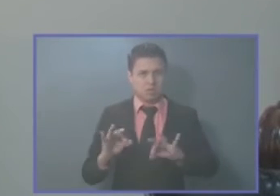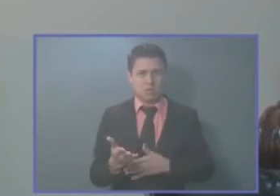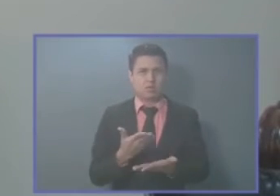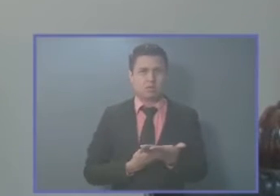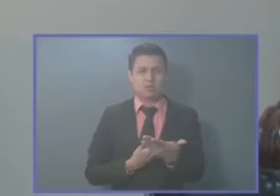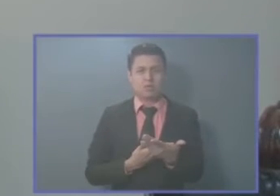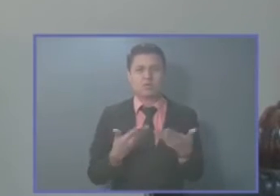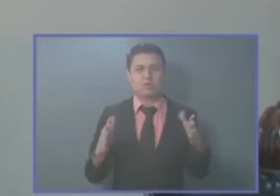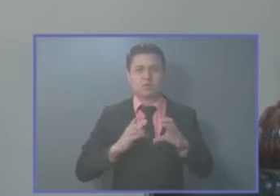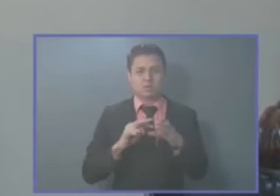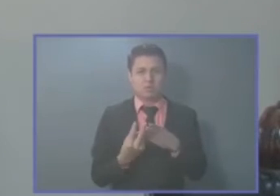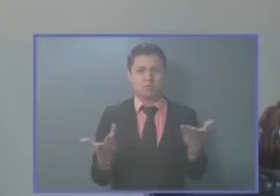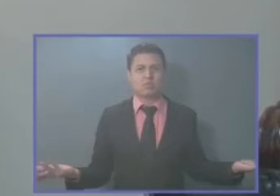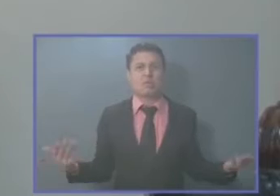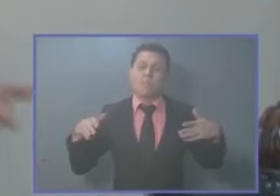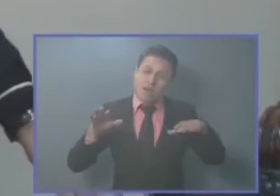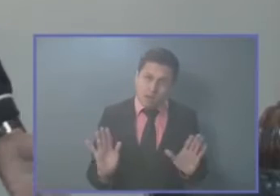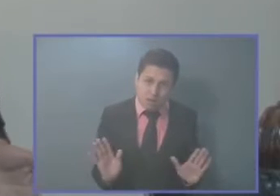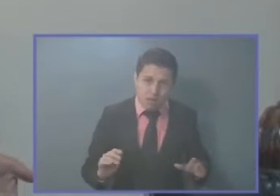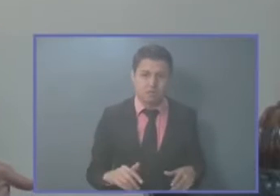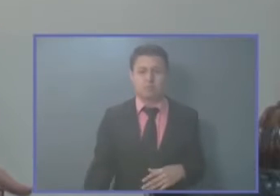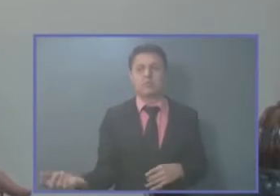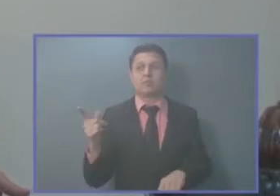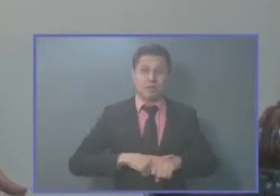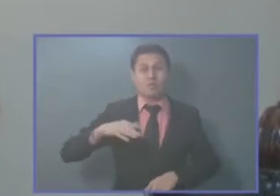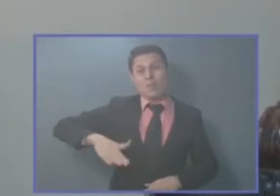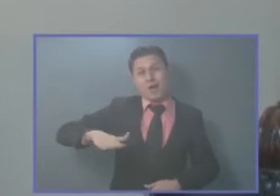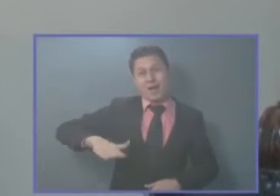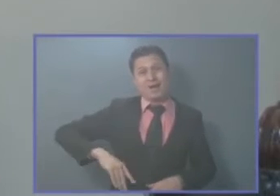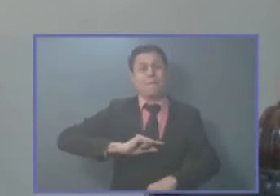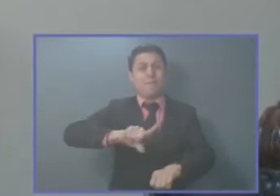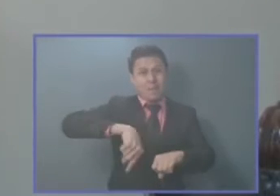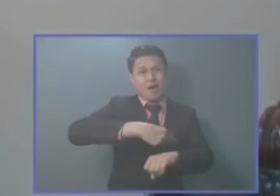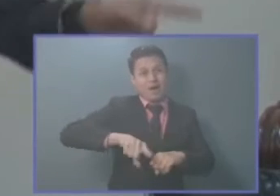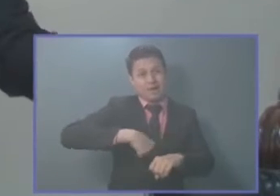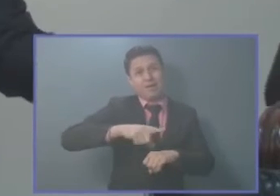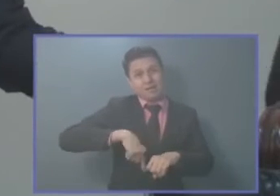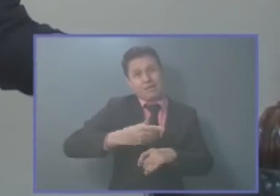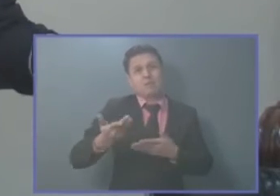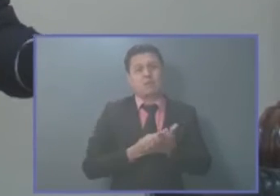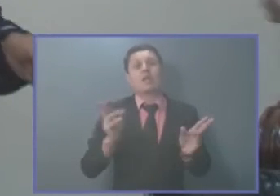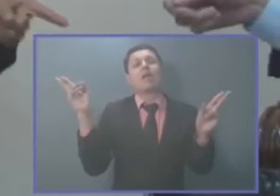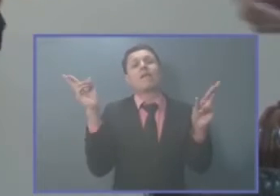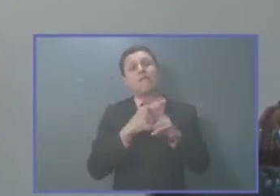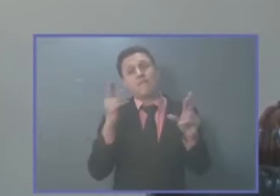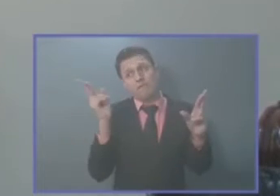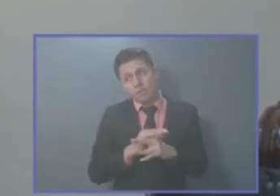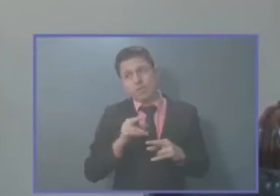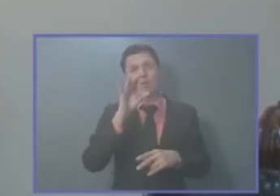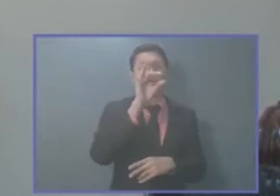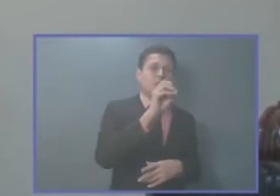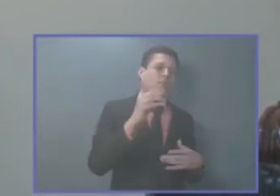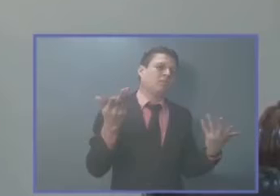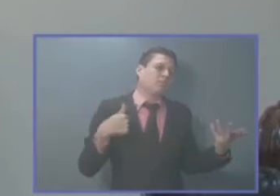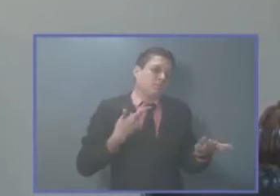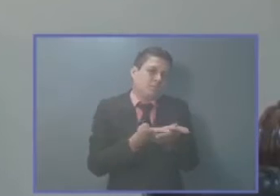propuesta del comité, pero vamos a tardar más. Hay que hacerle una reforma al 806.